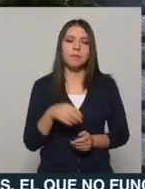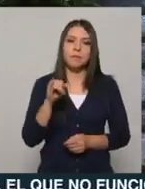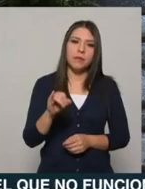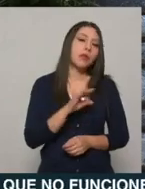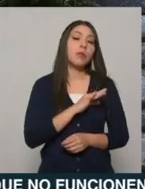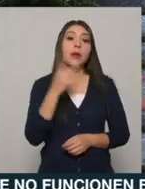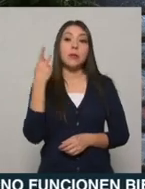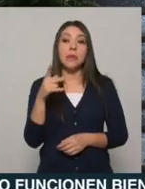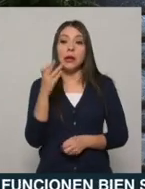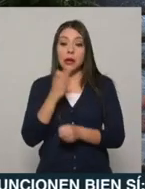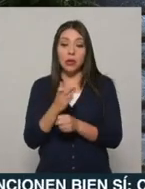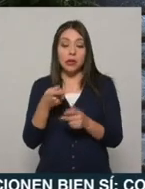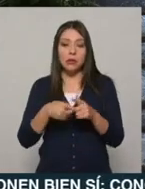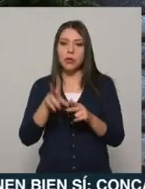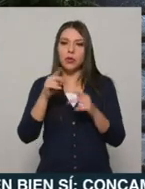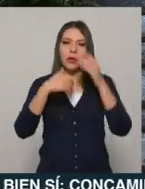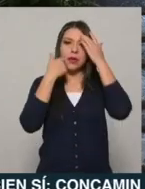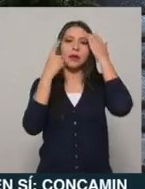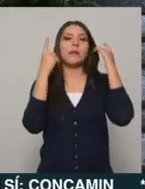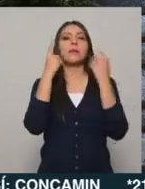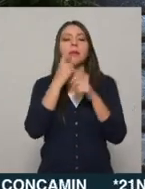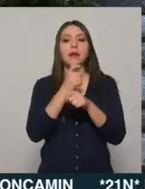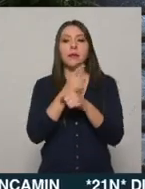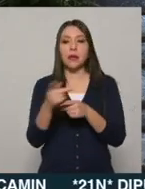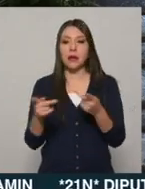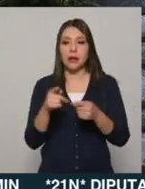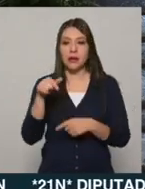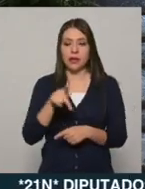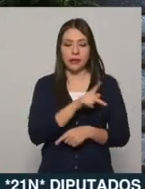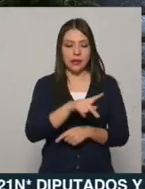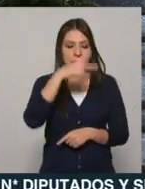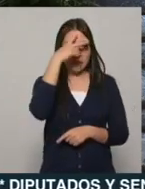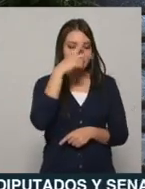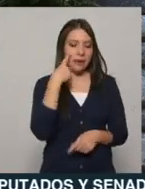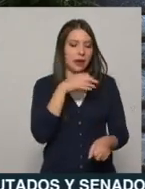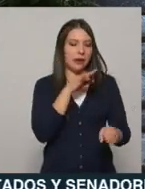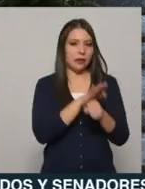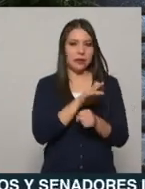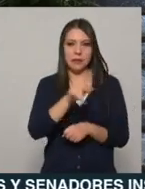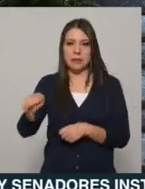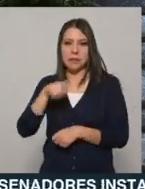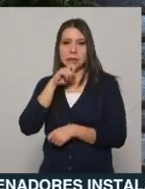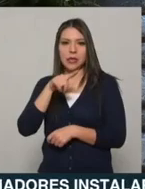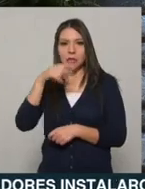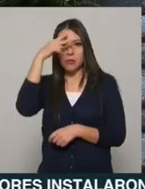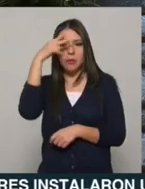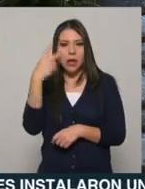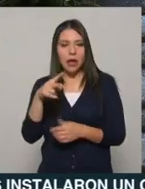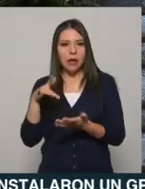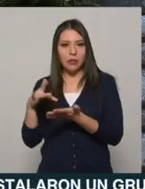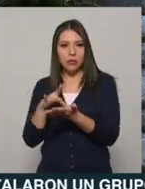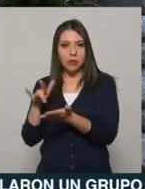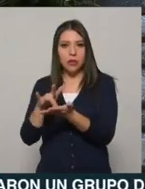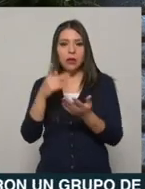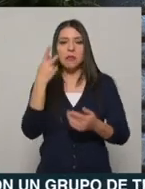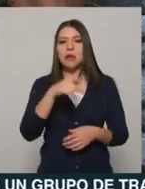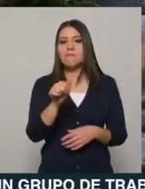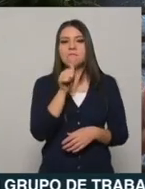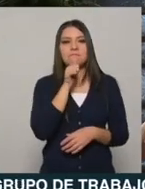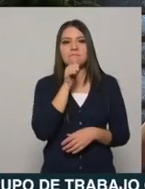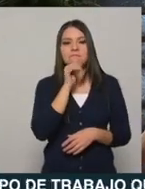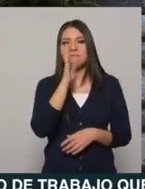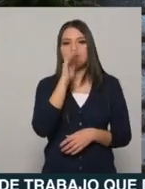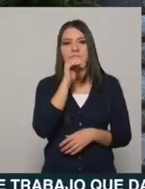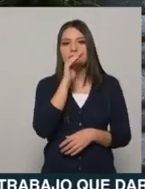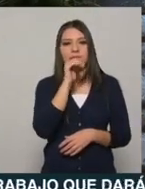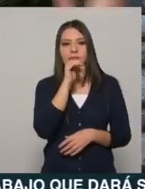esta fundación de mexicanos para mexicanos, aunque a nivel internacional hay diferentes programas de trasplante. Todavía la legislatura mexicana no nos permite cruzar